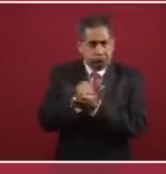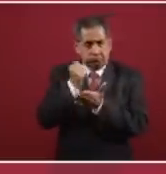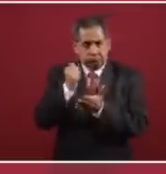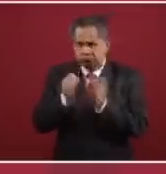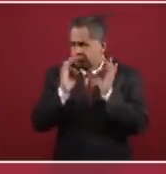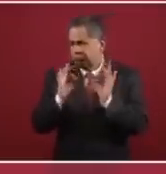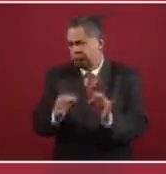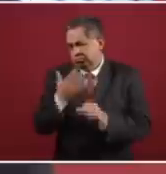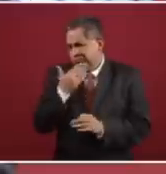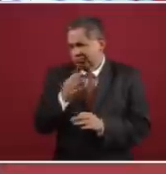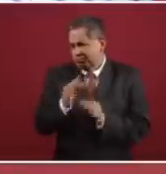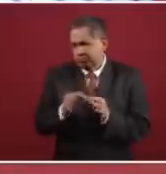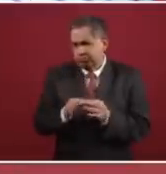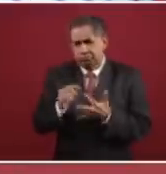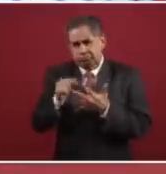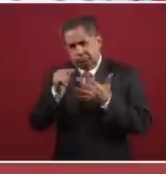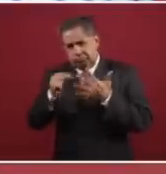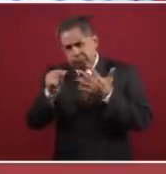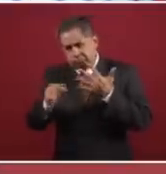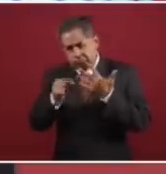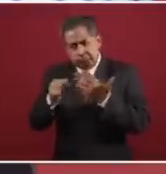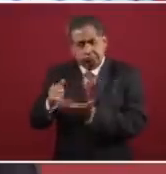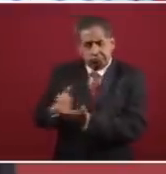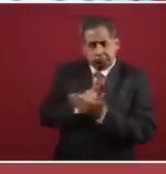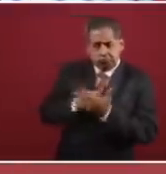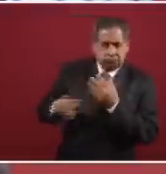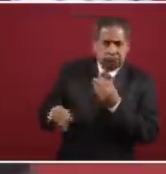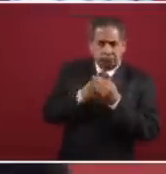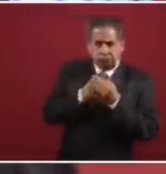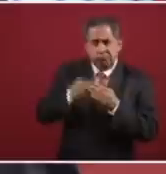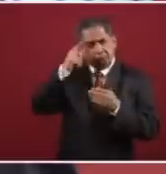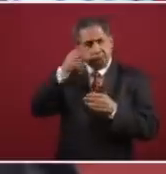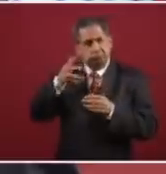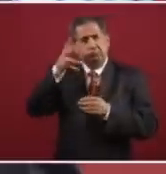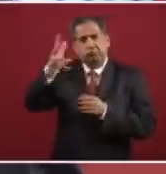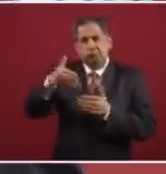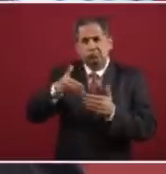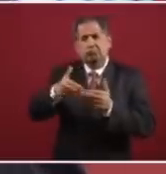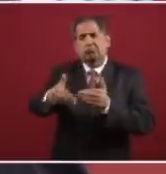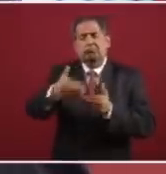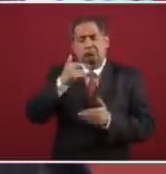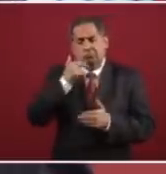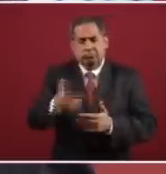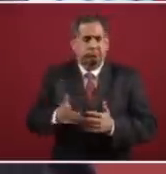Todo eso va a ayudar hacia adelante.